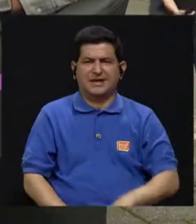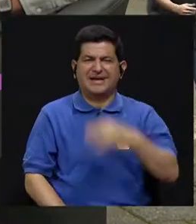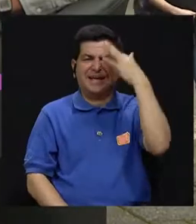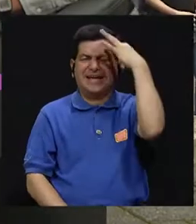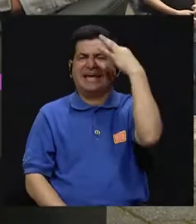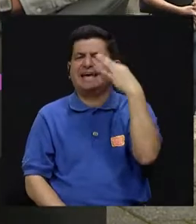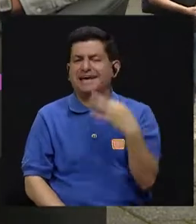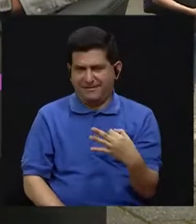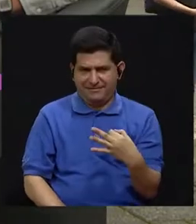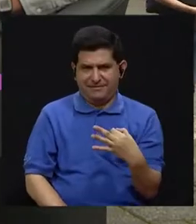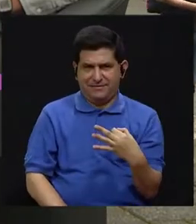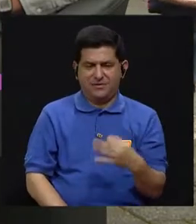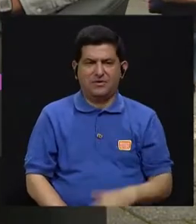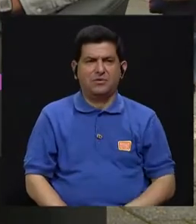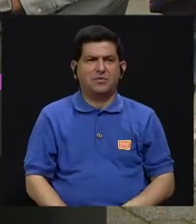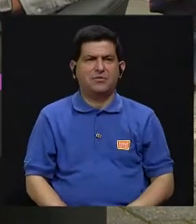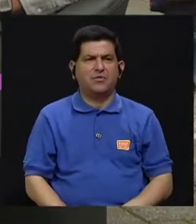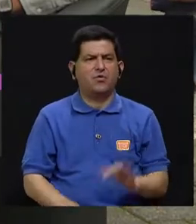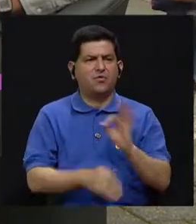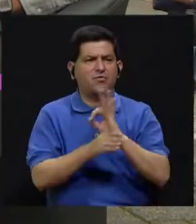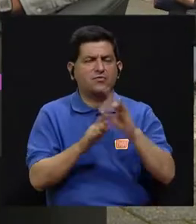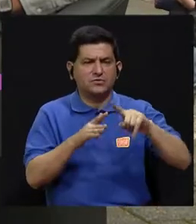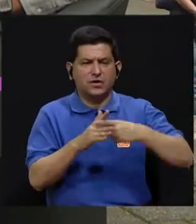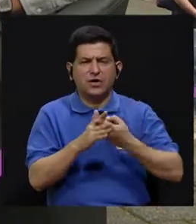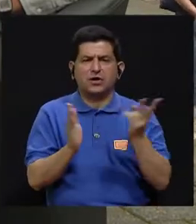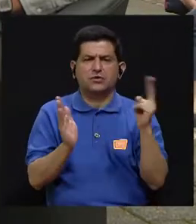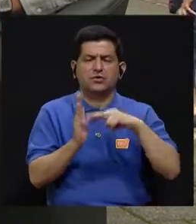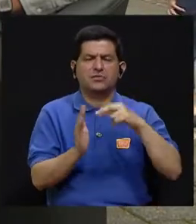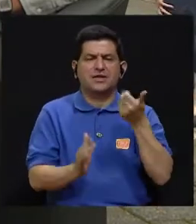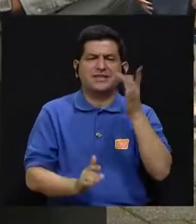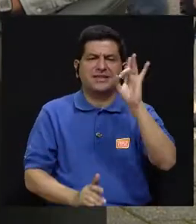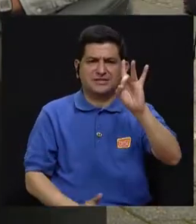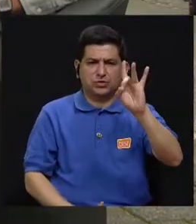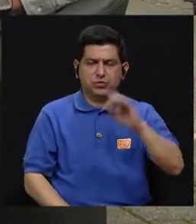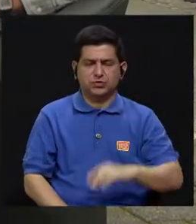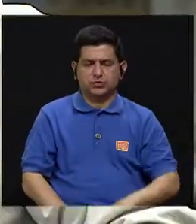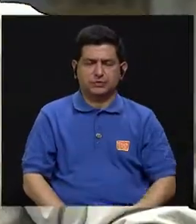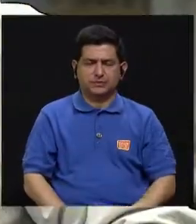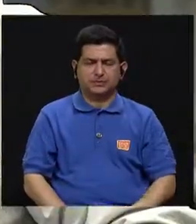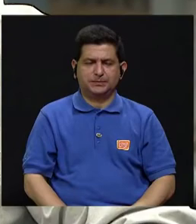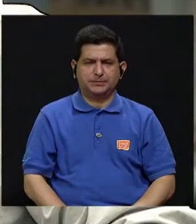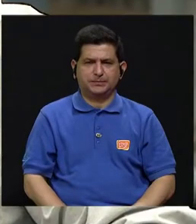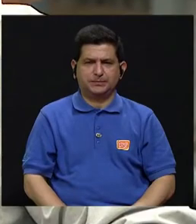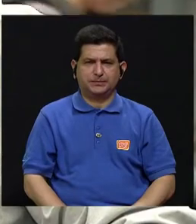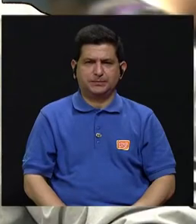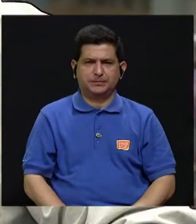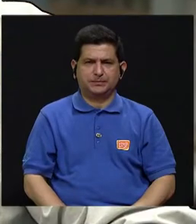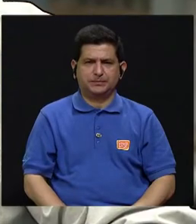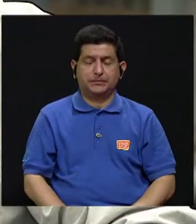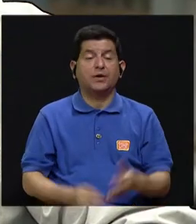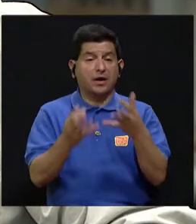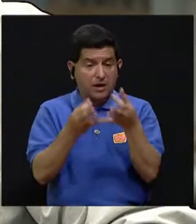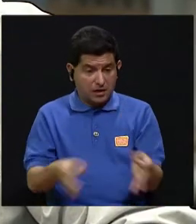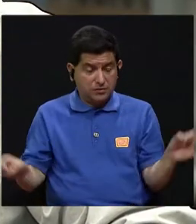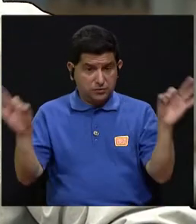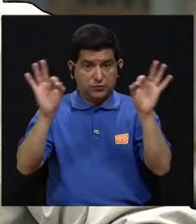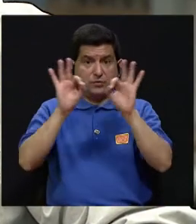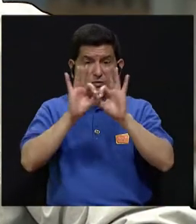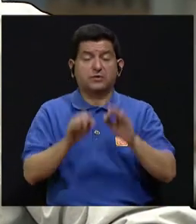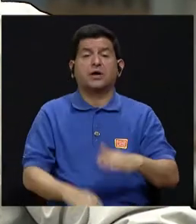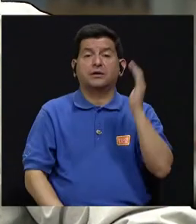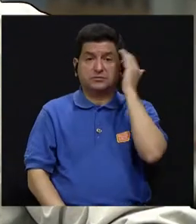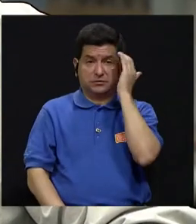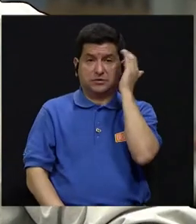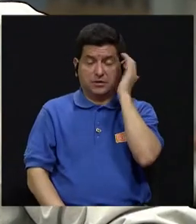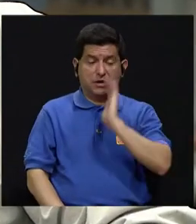conozco. Creo que está estimado que entre en funcionamiento en el 2018. En el 2018. Bueno, y es que es importante